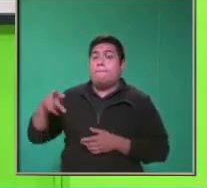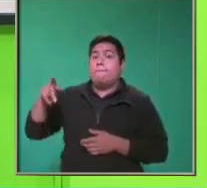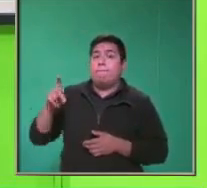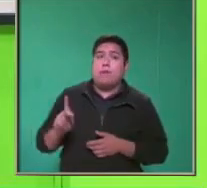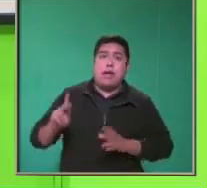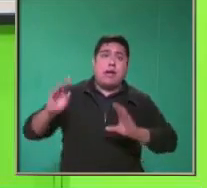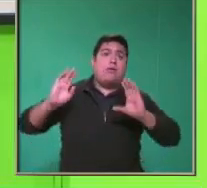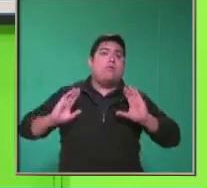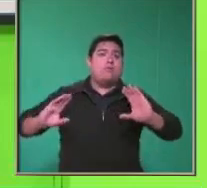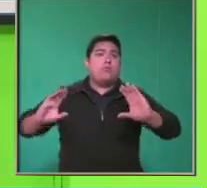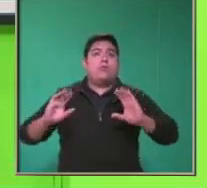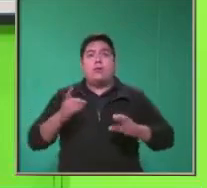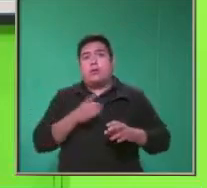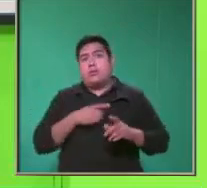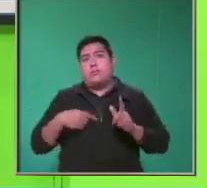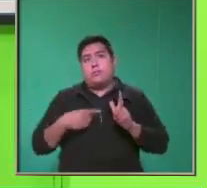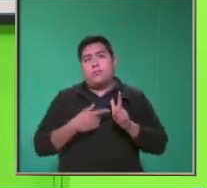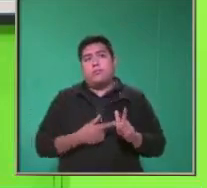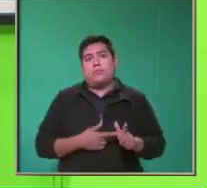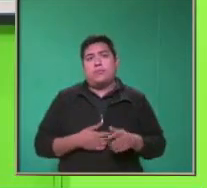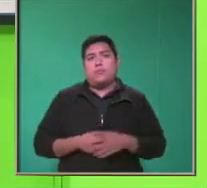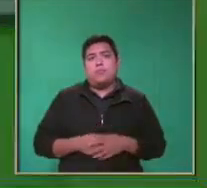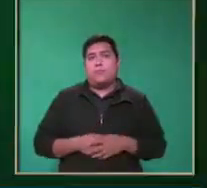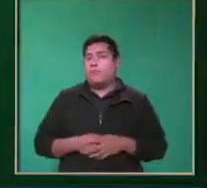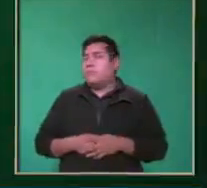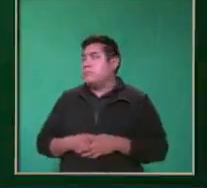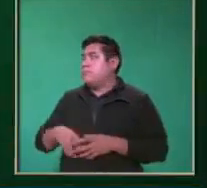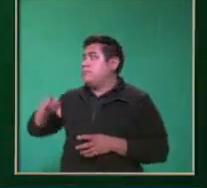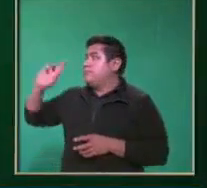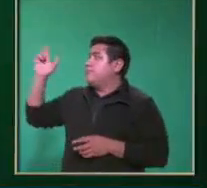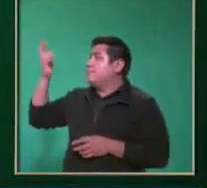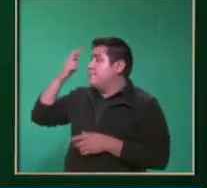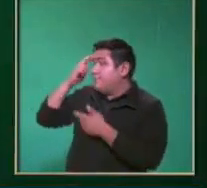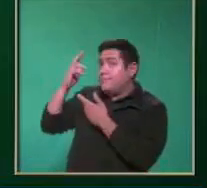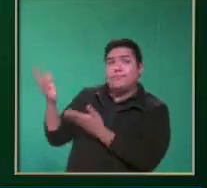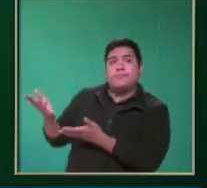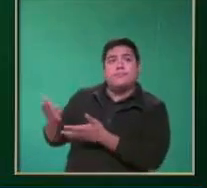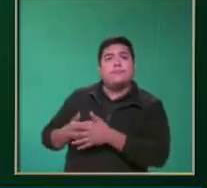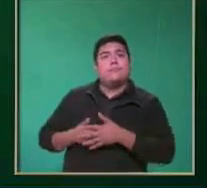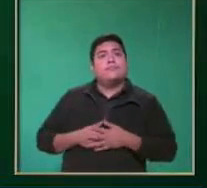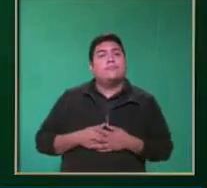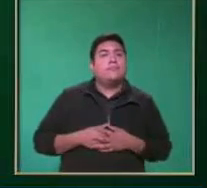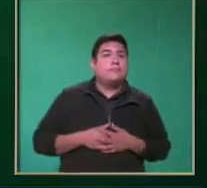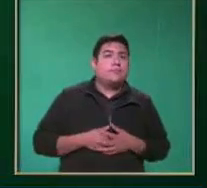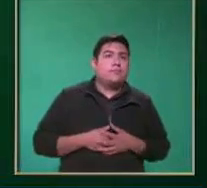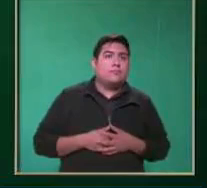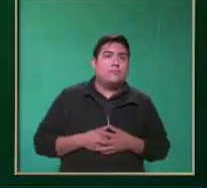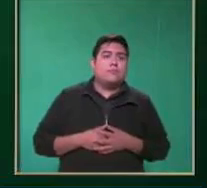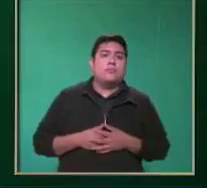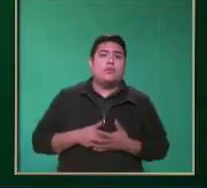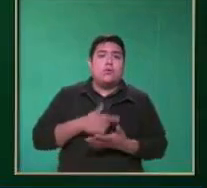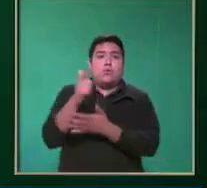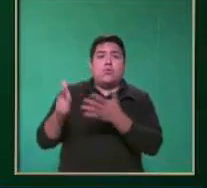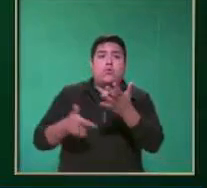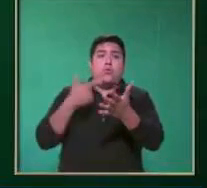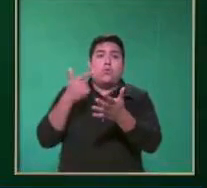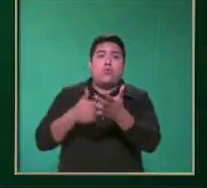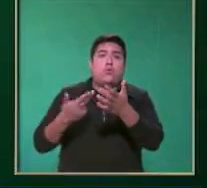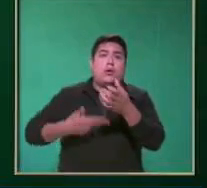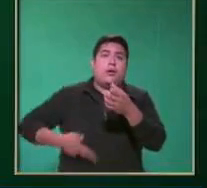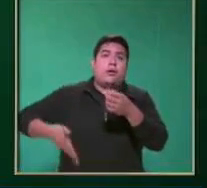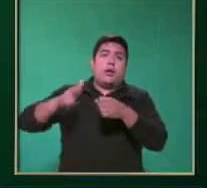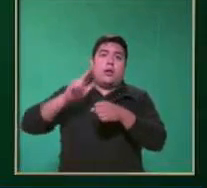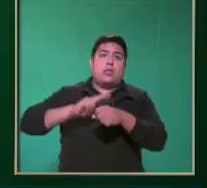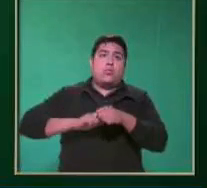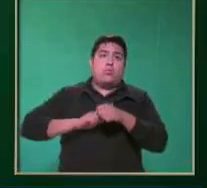lugar. ¿Listo? Vamos a continuar. Recuerda que una región natural o en